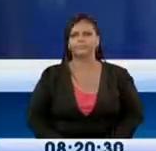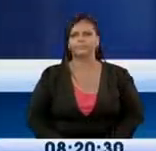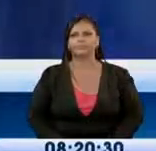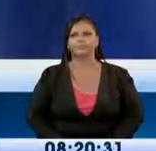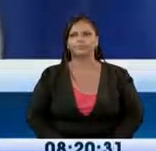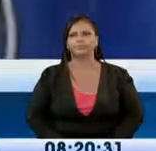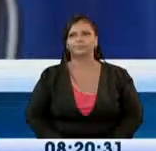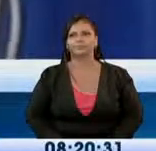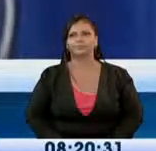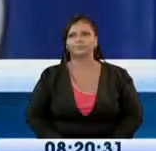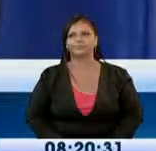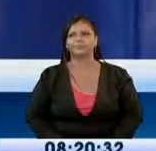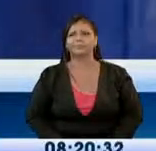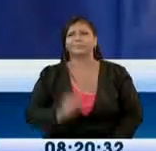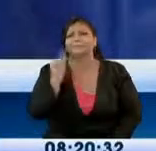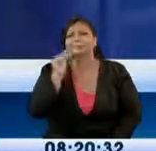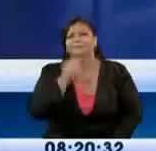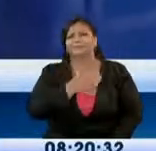Un momentito, por favor.